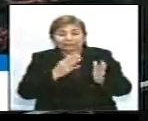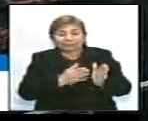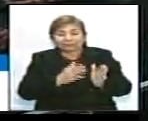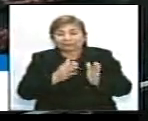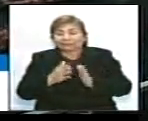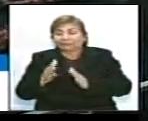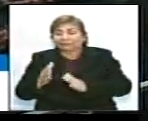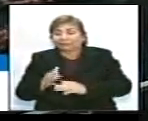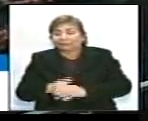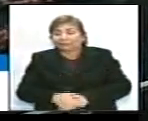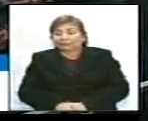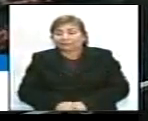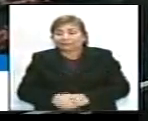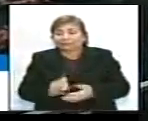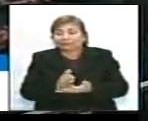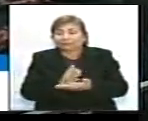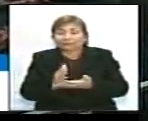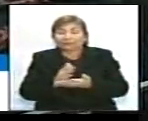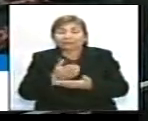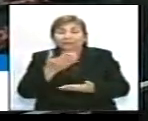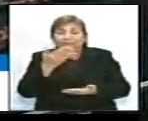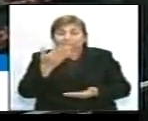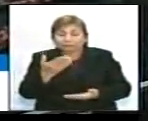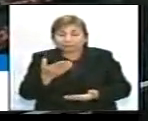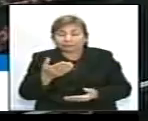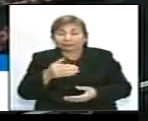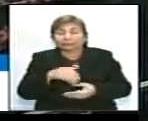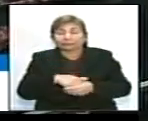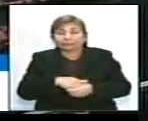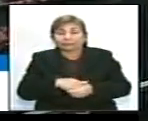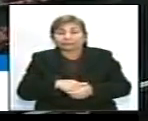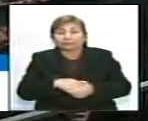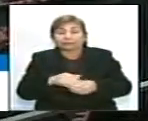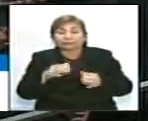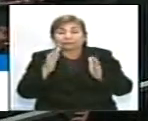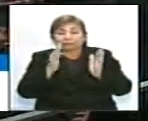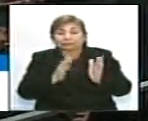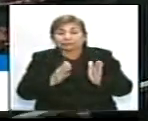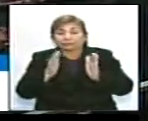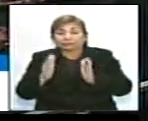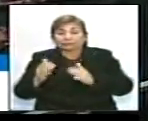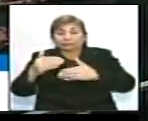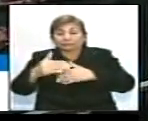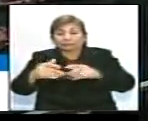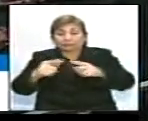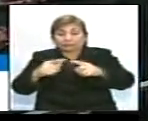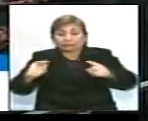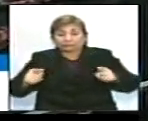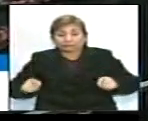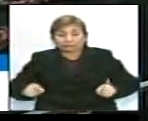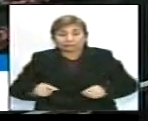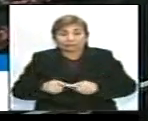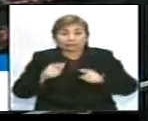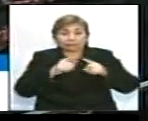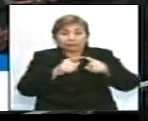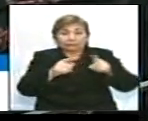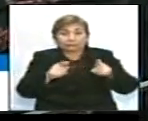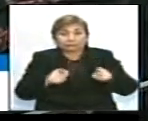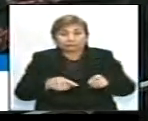y que yo comparto en el tema del ordenamiento territorial, decía usted, una